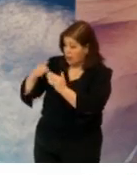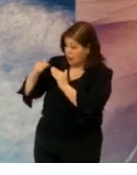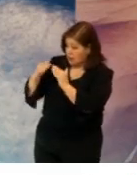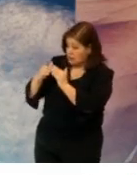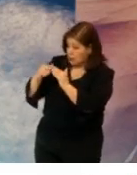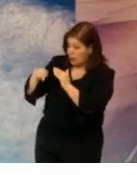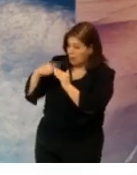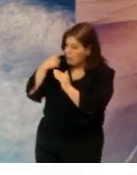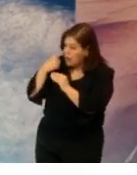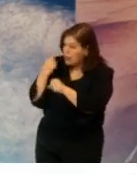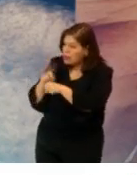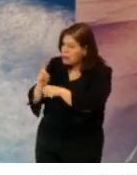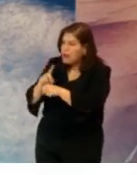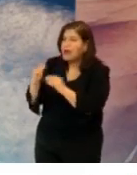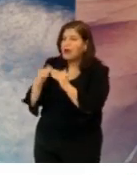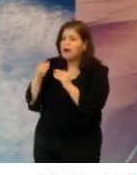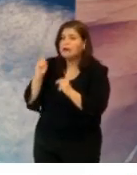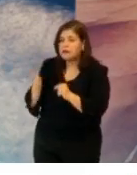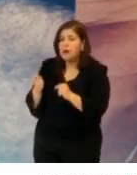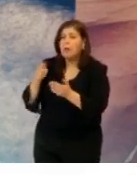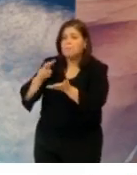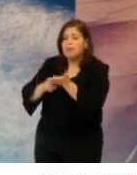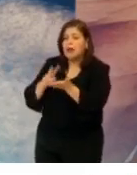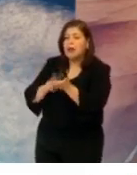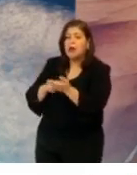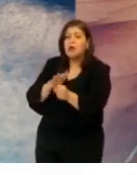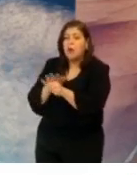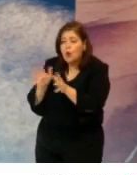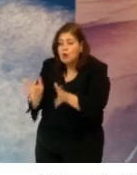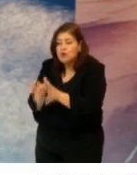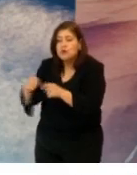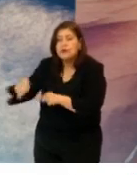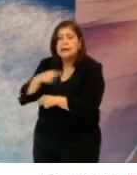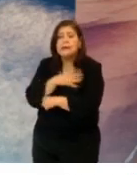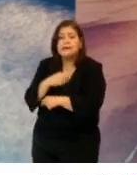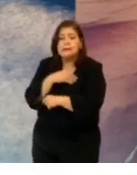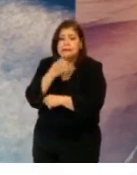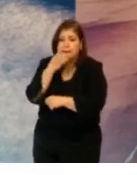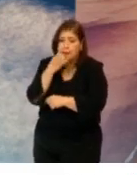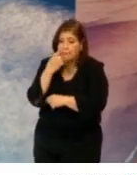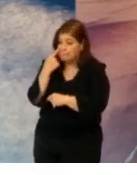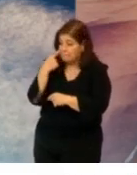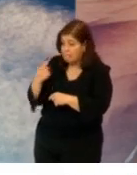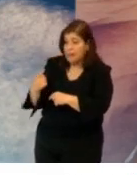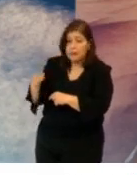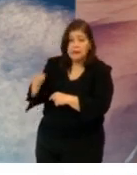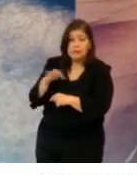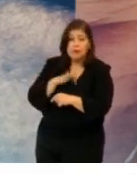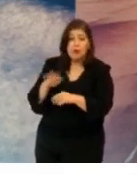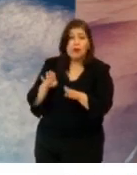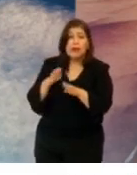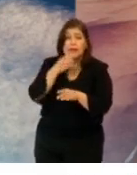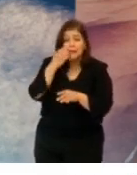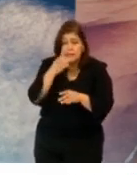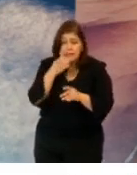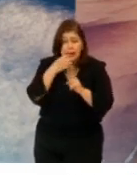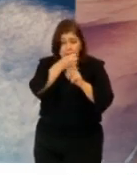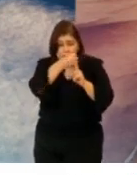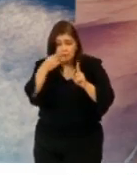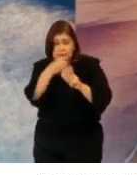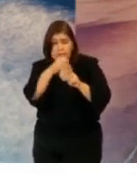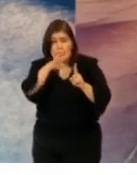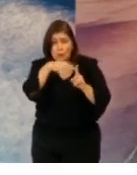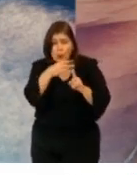casa. Si usted quiere saber qué valores está formando sus hijos en la escuela, mire las rutinas de la escuela, mire las rutinas